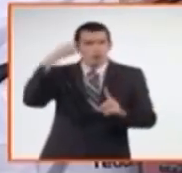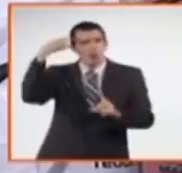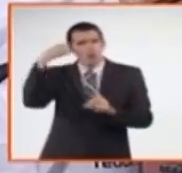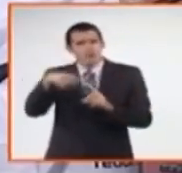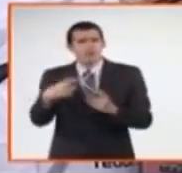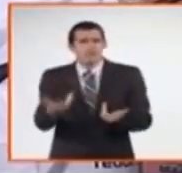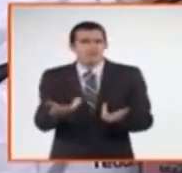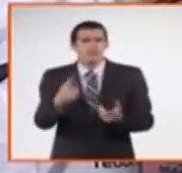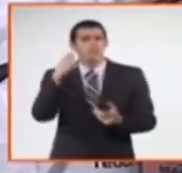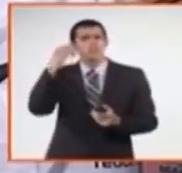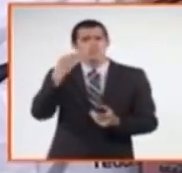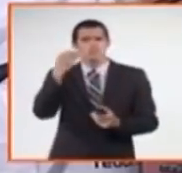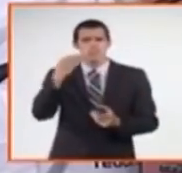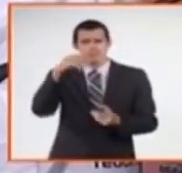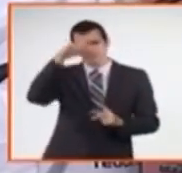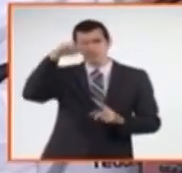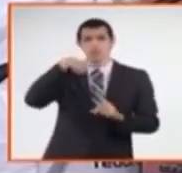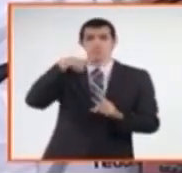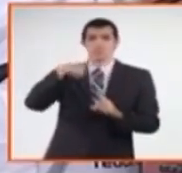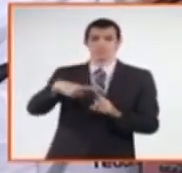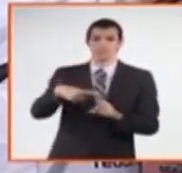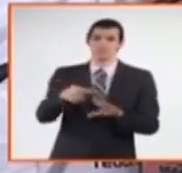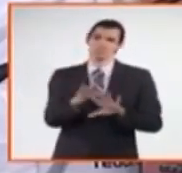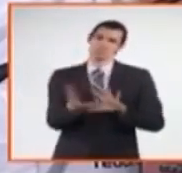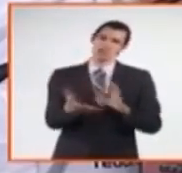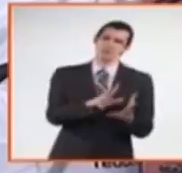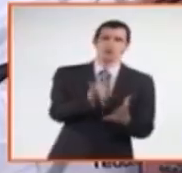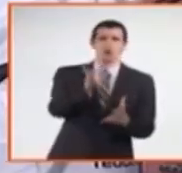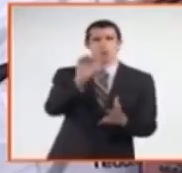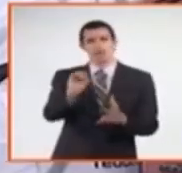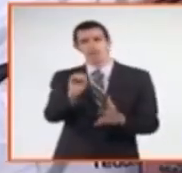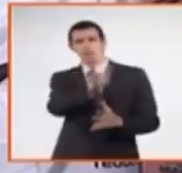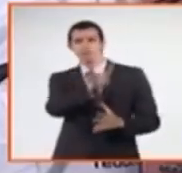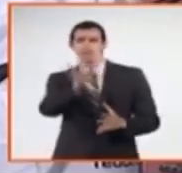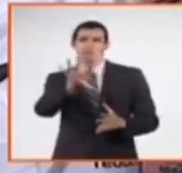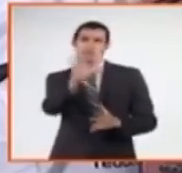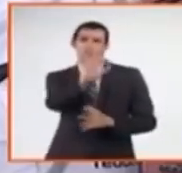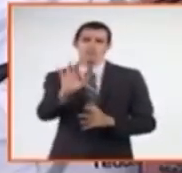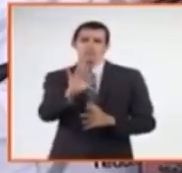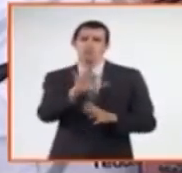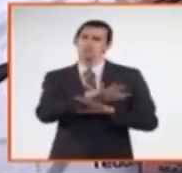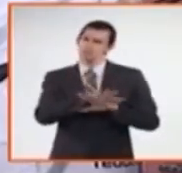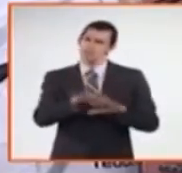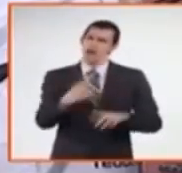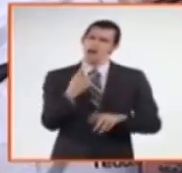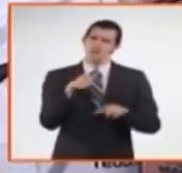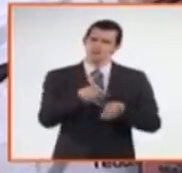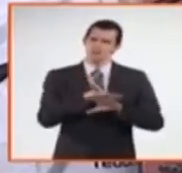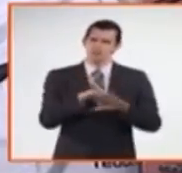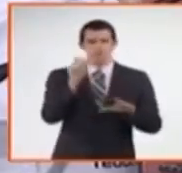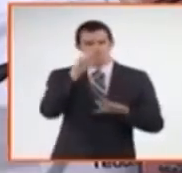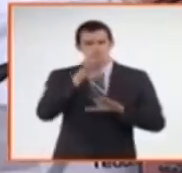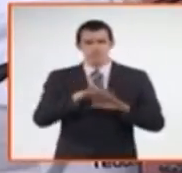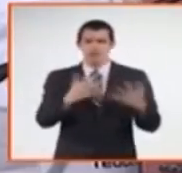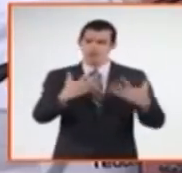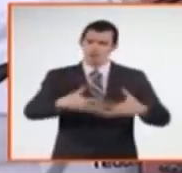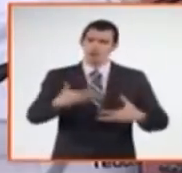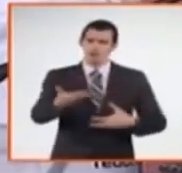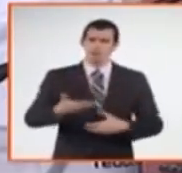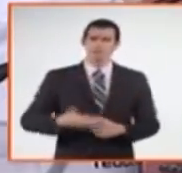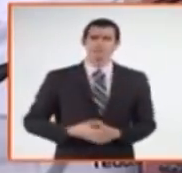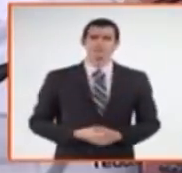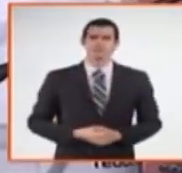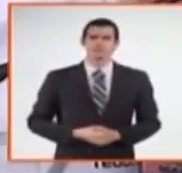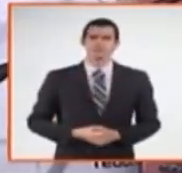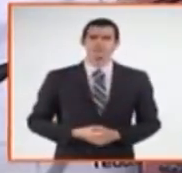un poco más del 90 del 90% 95% y si podemos acelerar un poco más cerca del 100 por